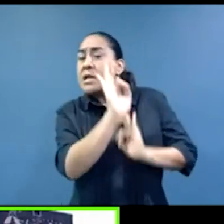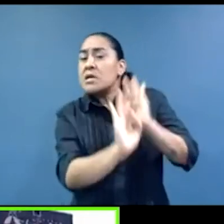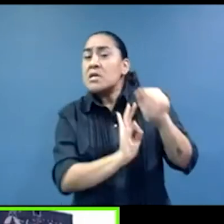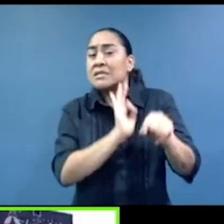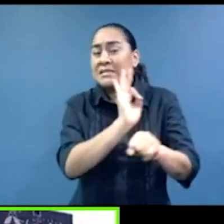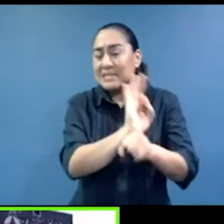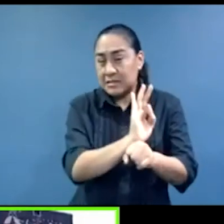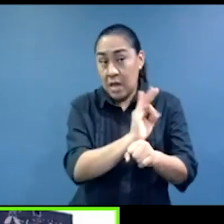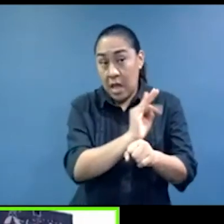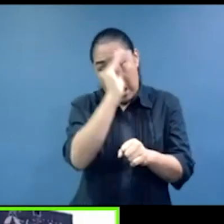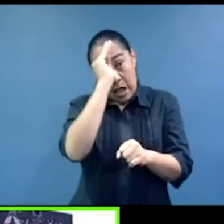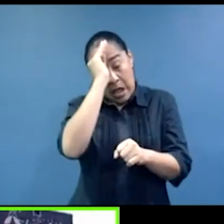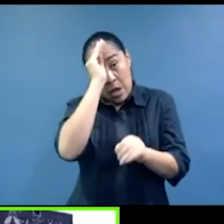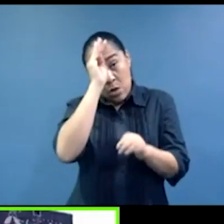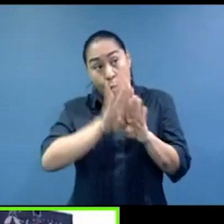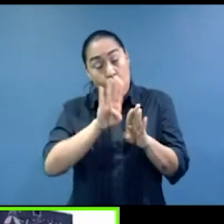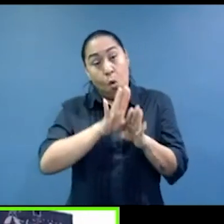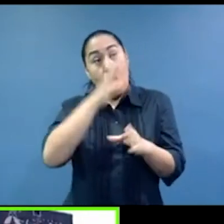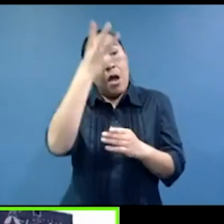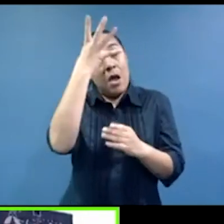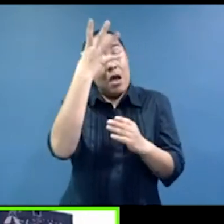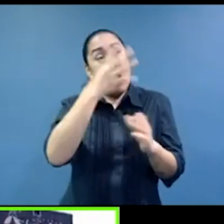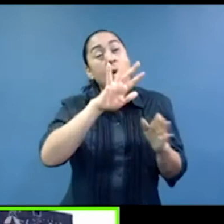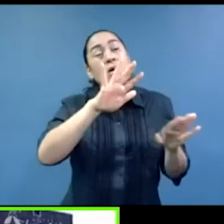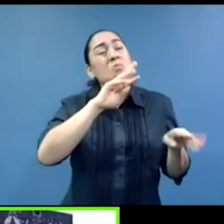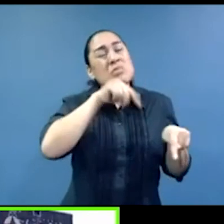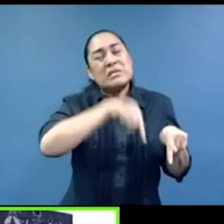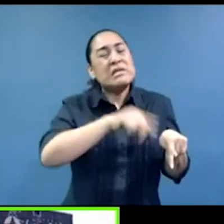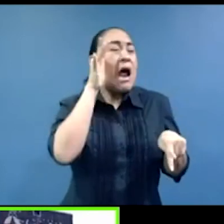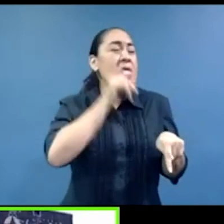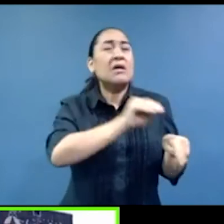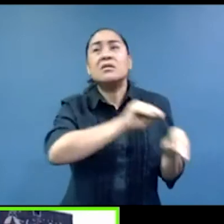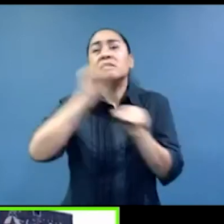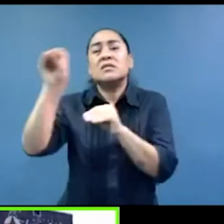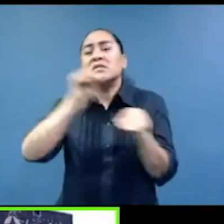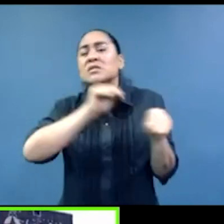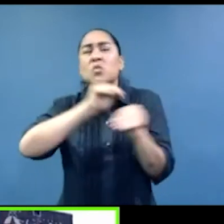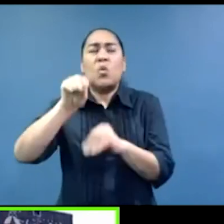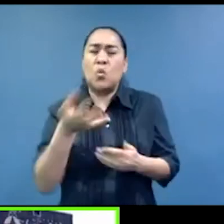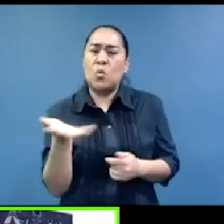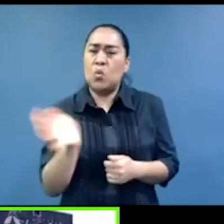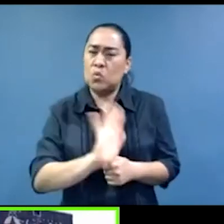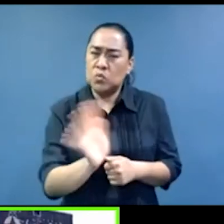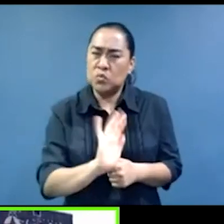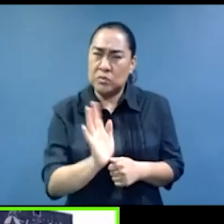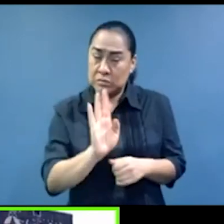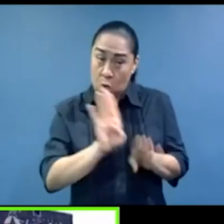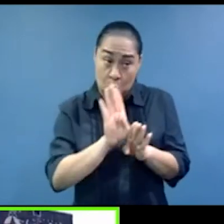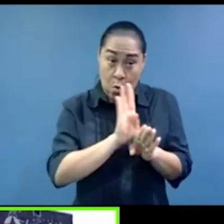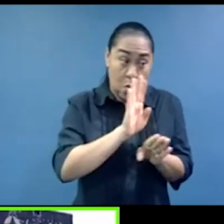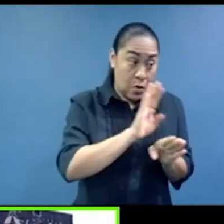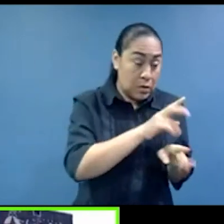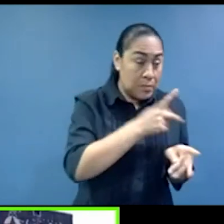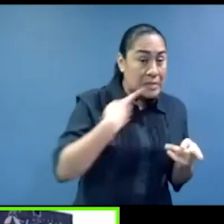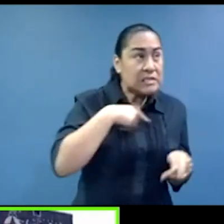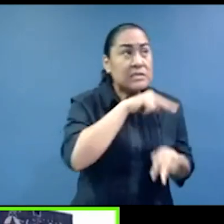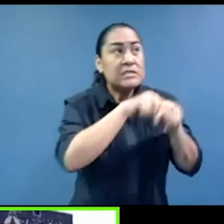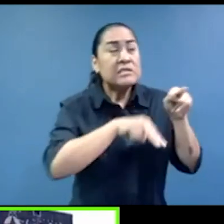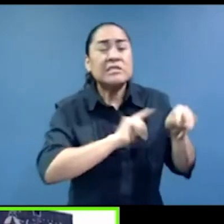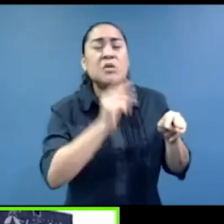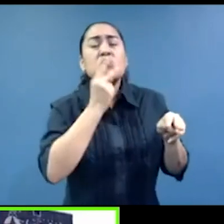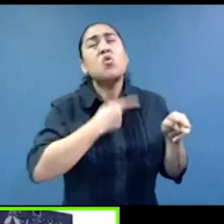exilio, sino al turismo. O sea, no, yo no lo ligaría con exilio